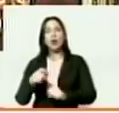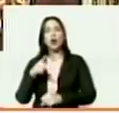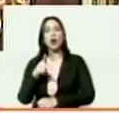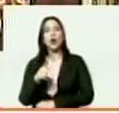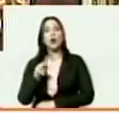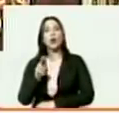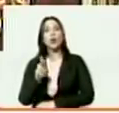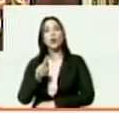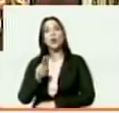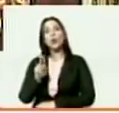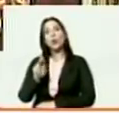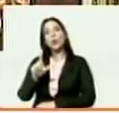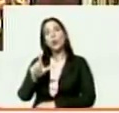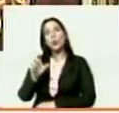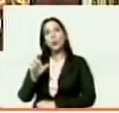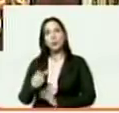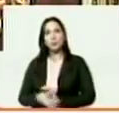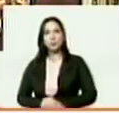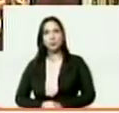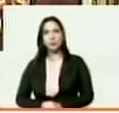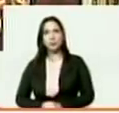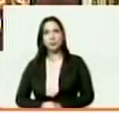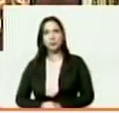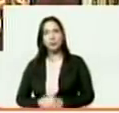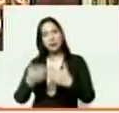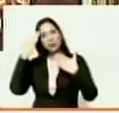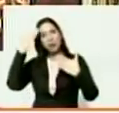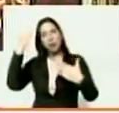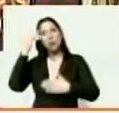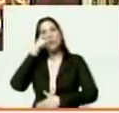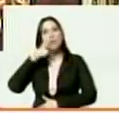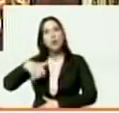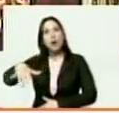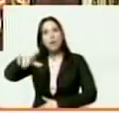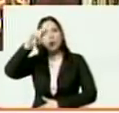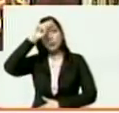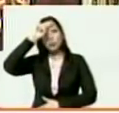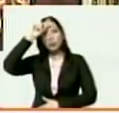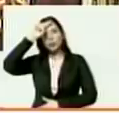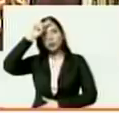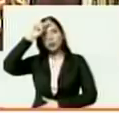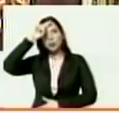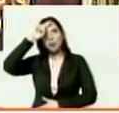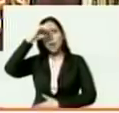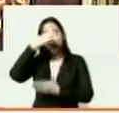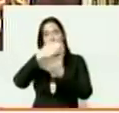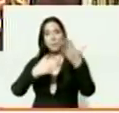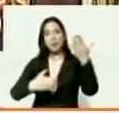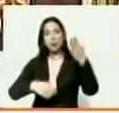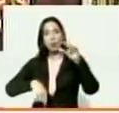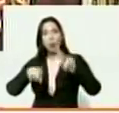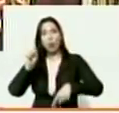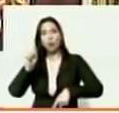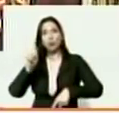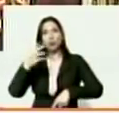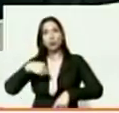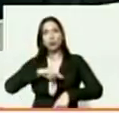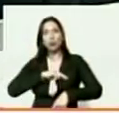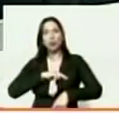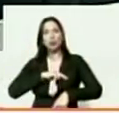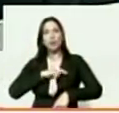pues, a todo el pueblo de Turquía. Muy buena. Va por el capítulo 11. Nosotros vamos por el